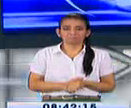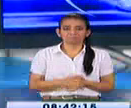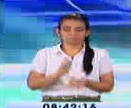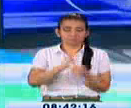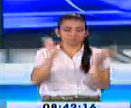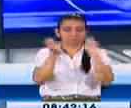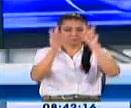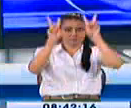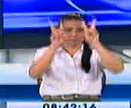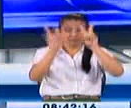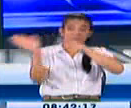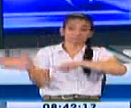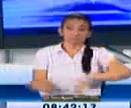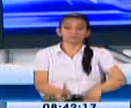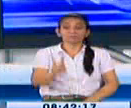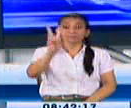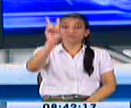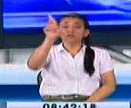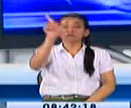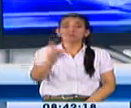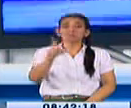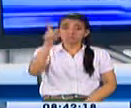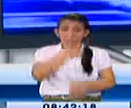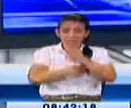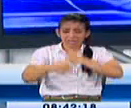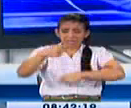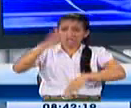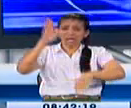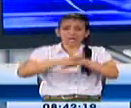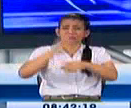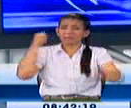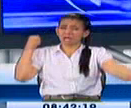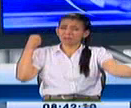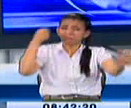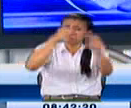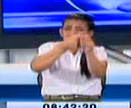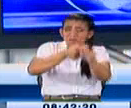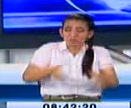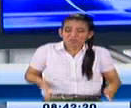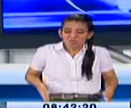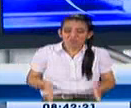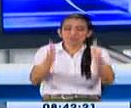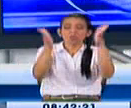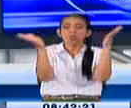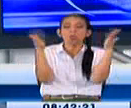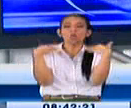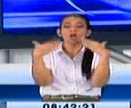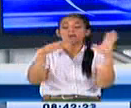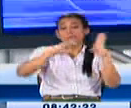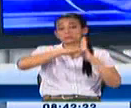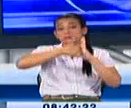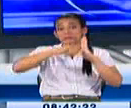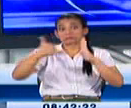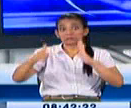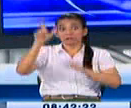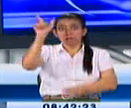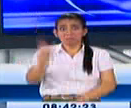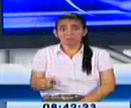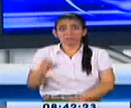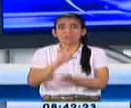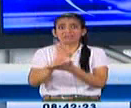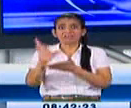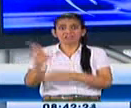Vamos a cambiar de tema, amigos. Dos personas resultaron heridas en un accidente de tránsito registrado en la vía Guayaquil-Santa Elena. Un testigo captó